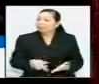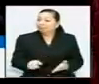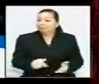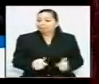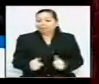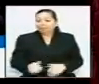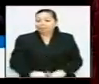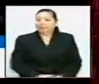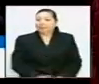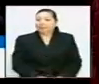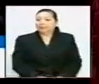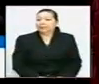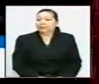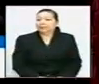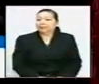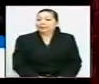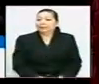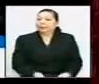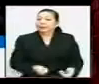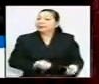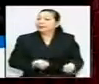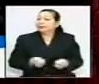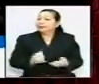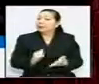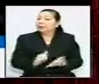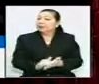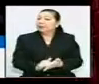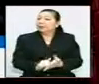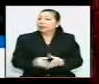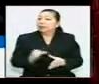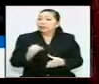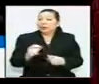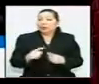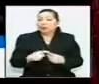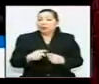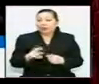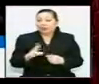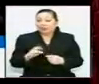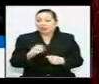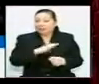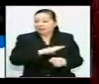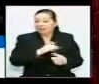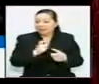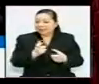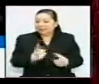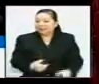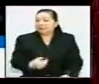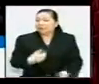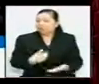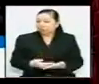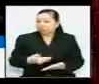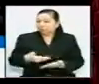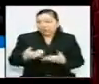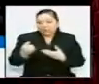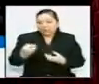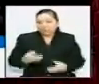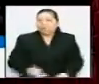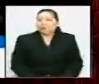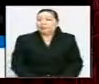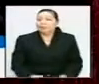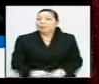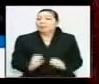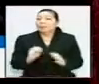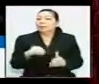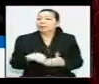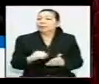por otro camino. Entonces, el mecanismo que funciona en la Contraloría con respecto a la Fiscalía es ese, o sea, yo te paso el informe, yo